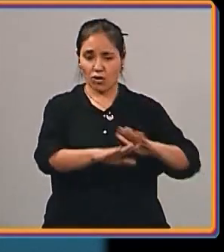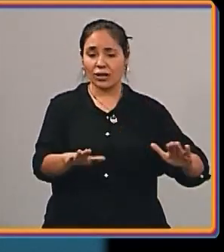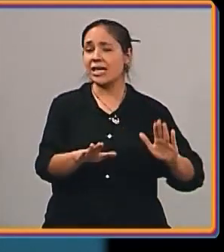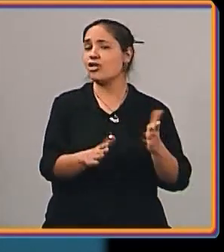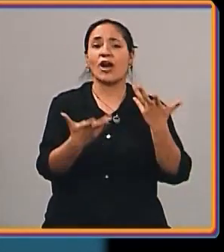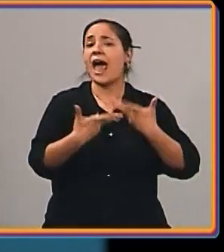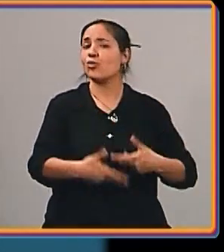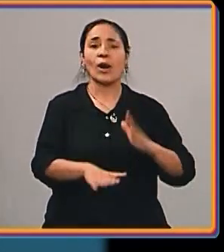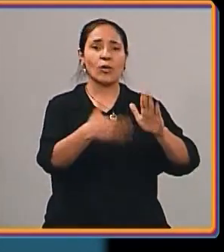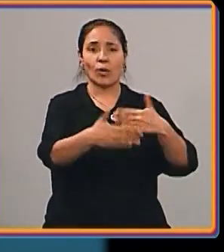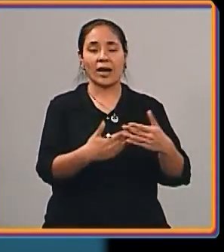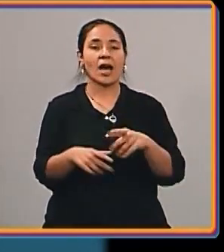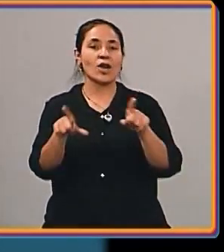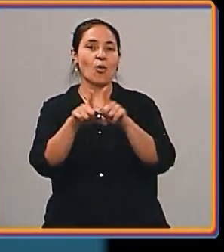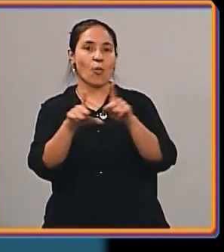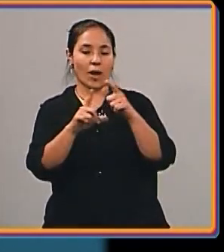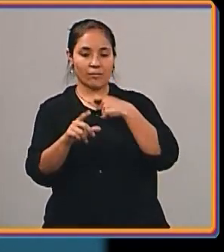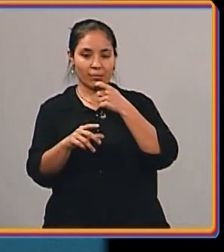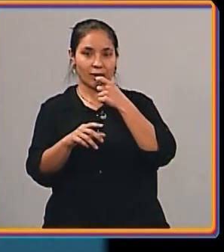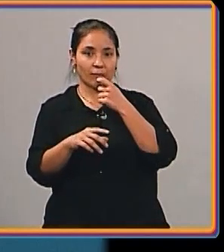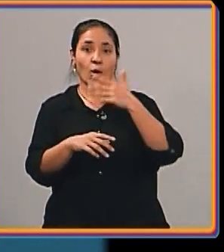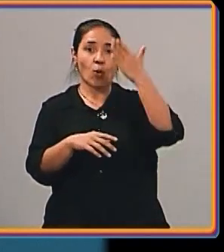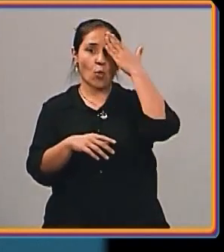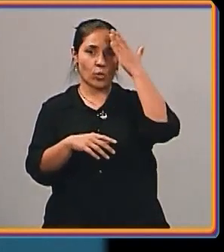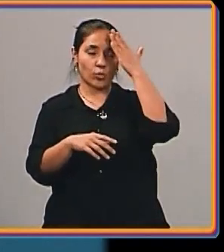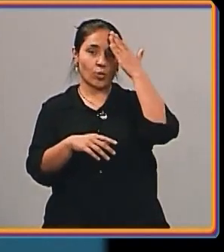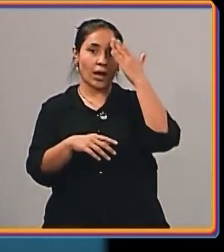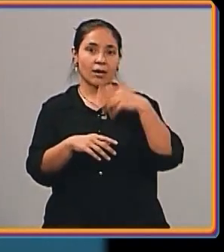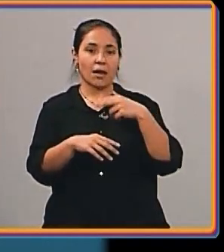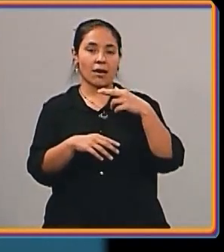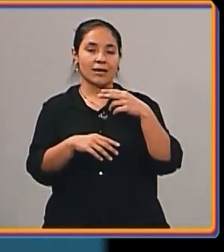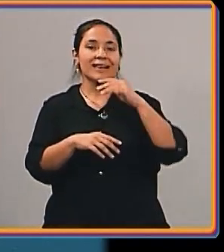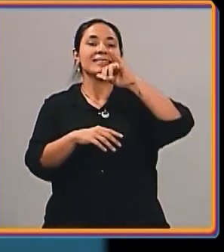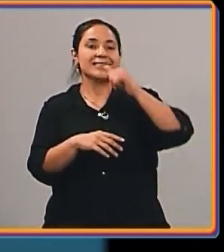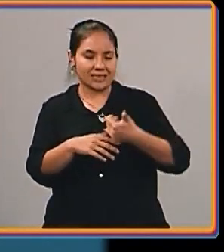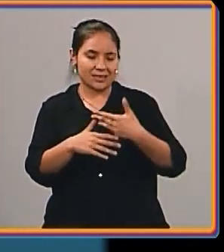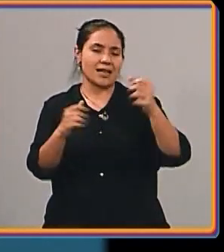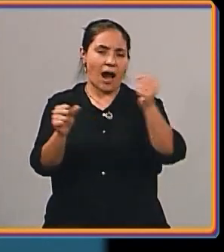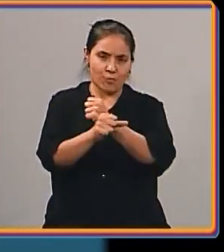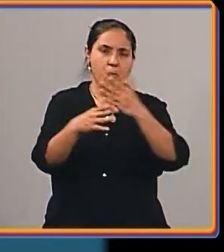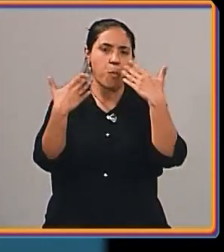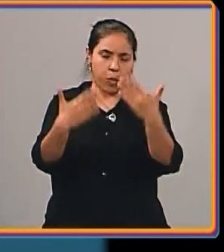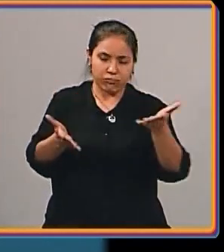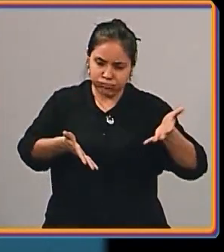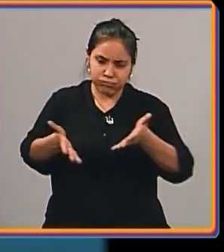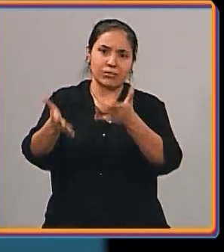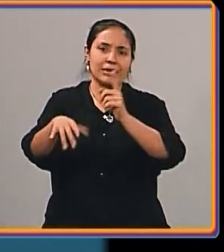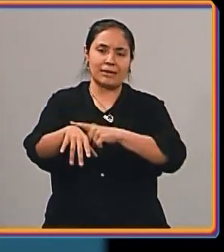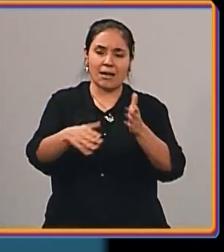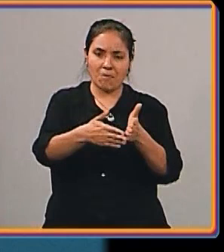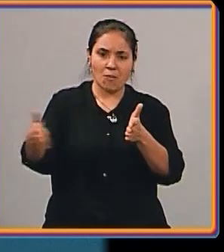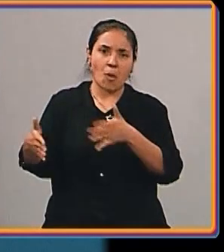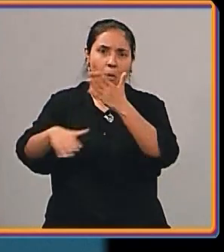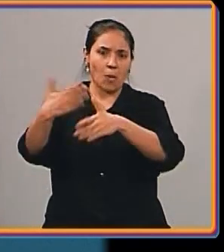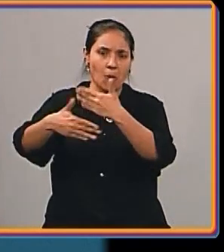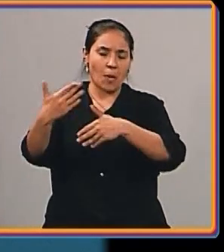tiene el niño al jugar. Pero sí se lo permite. Si en nuestra cultura nos permitiéramos que el adulto